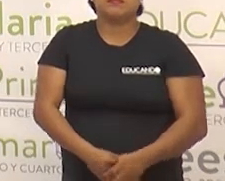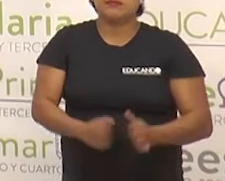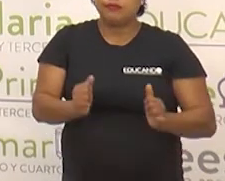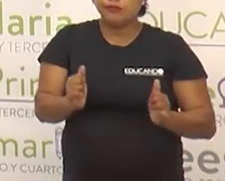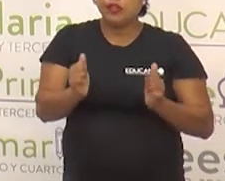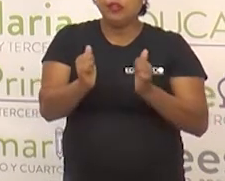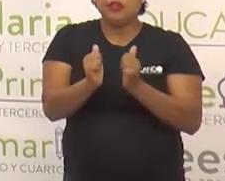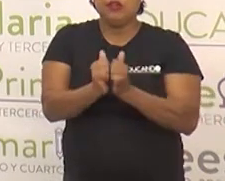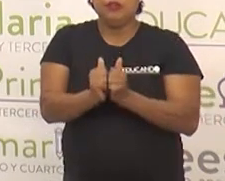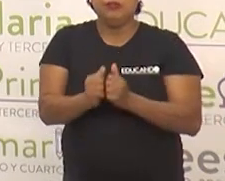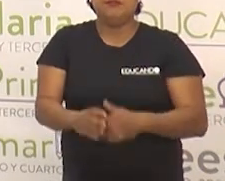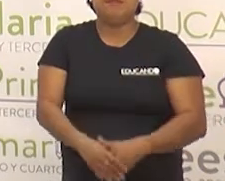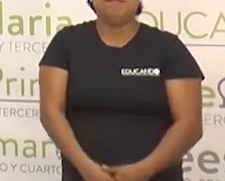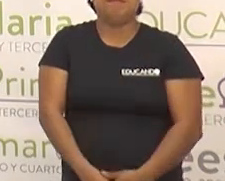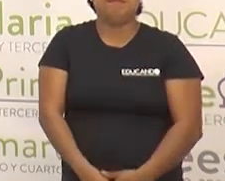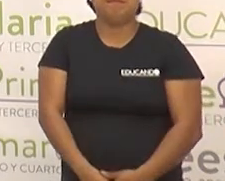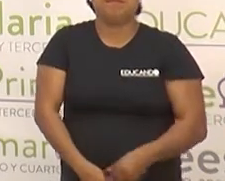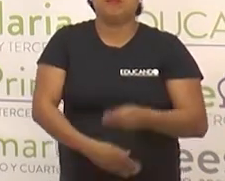con